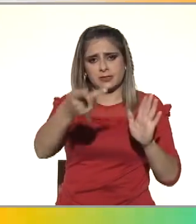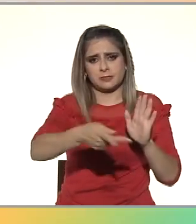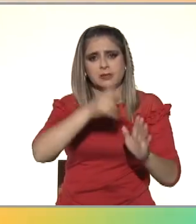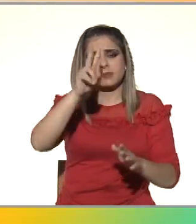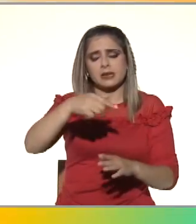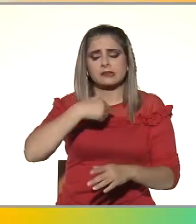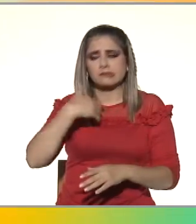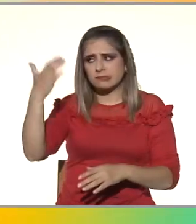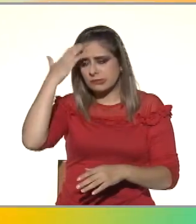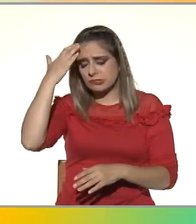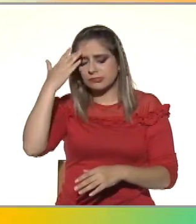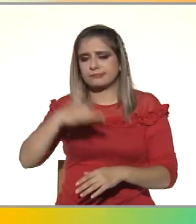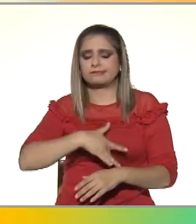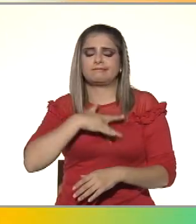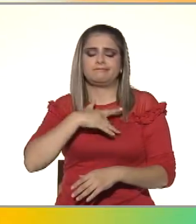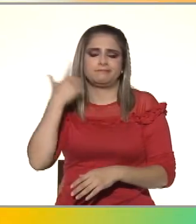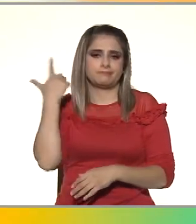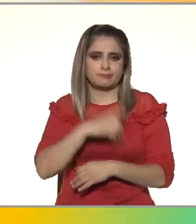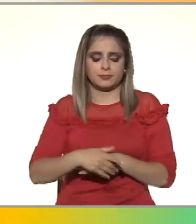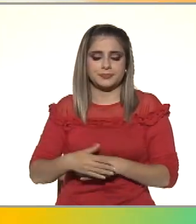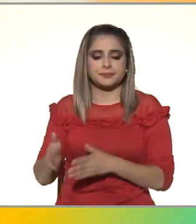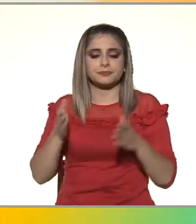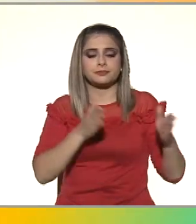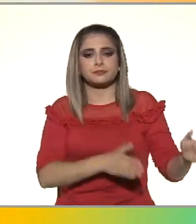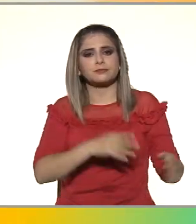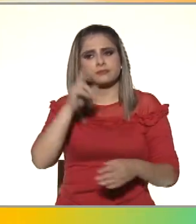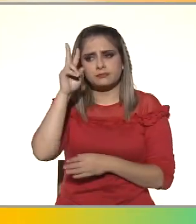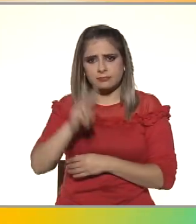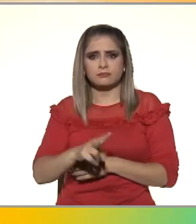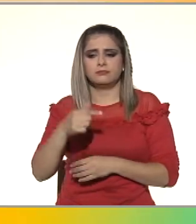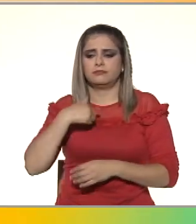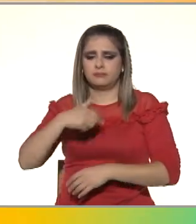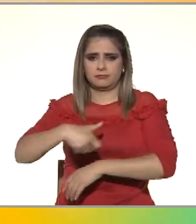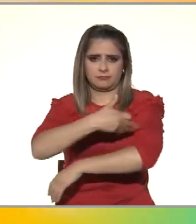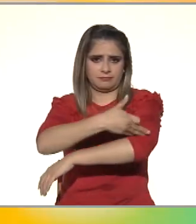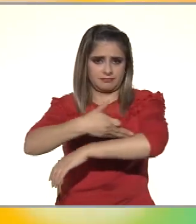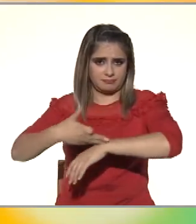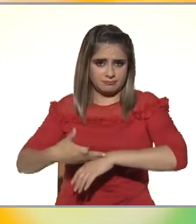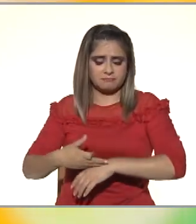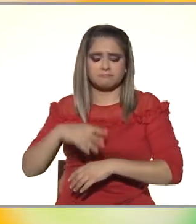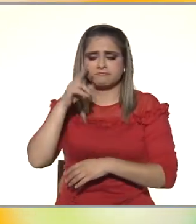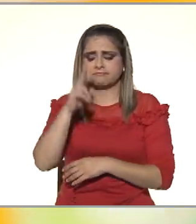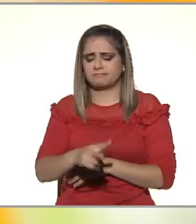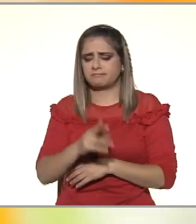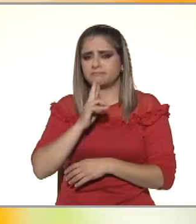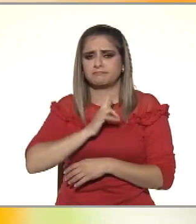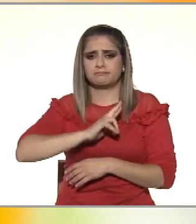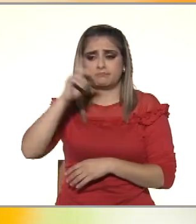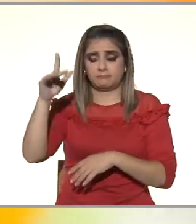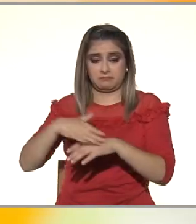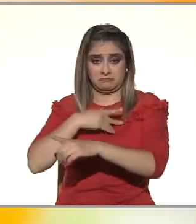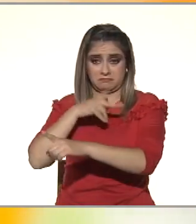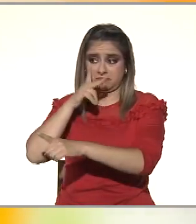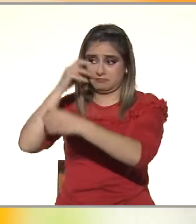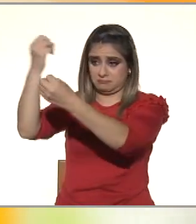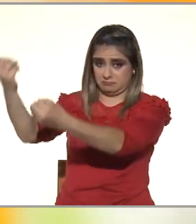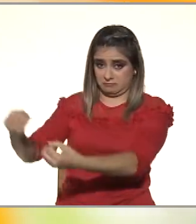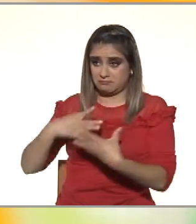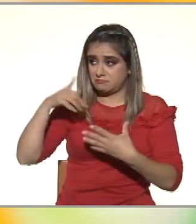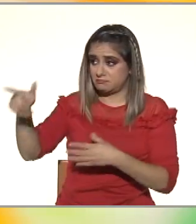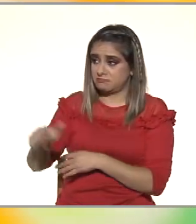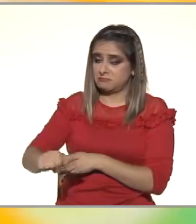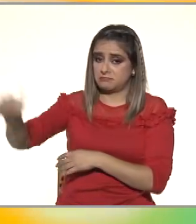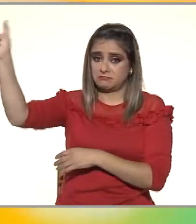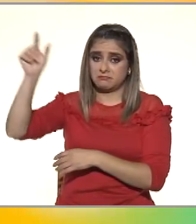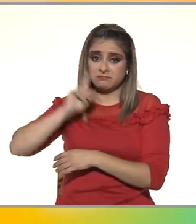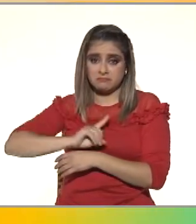conocido. Anónimo. Fue lo mejor que como familia nos pudo haber pasado. El que mi papá nos dejara y se fuera con su